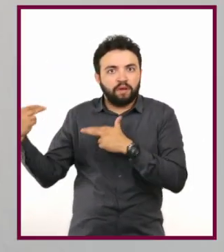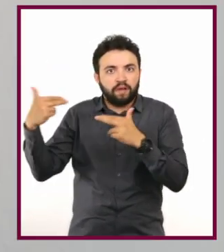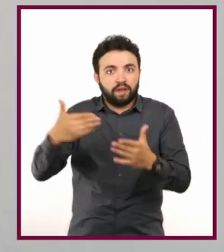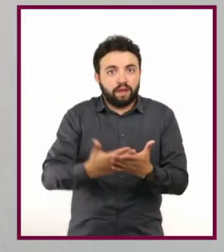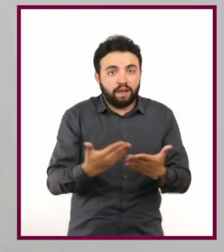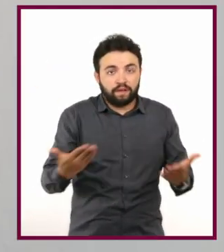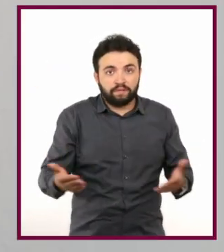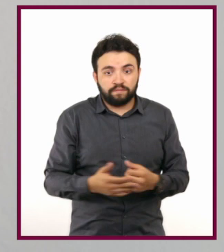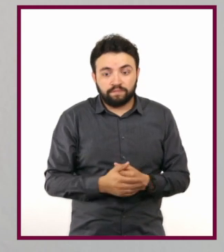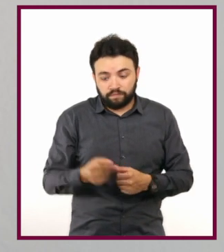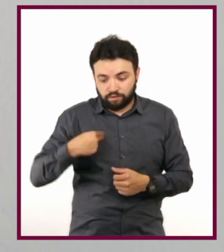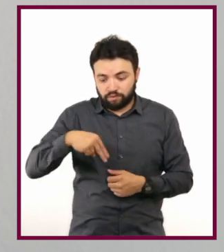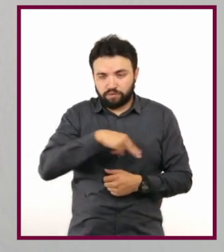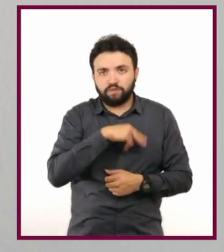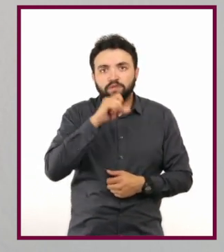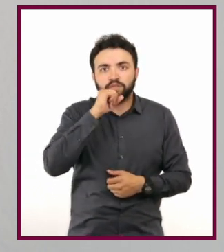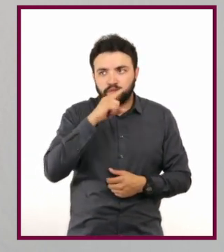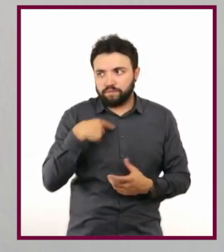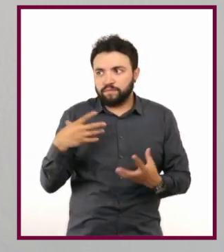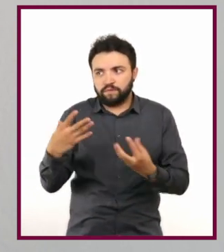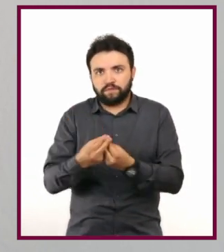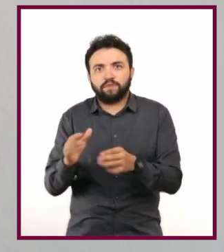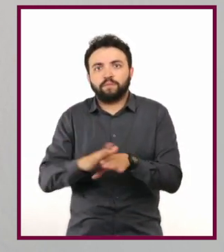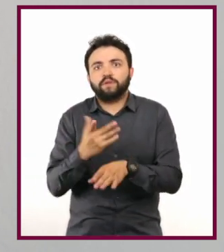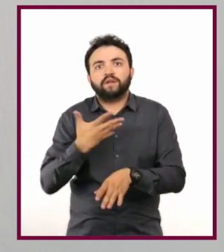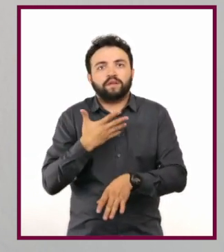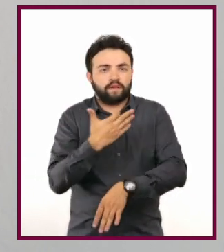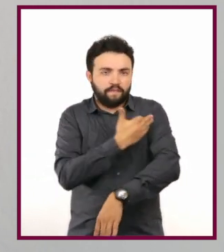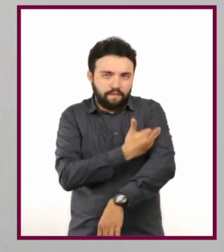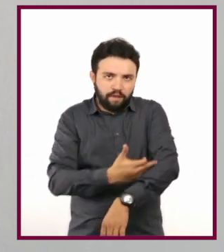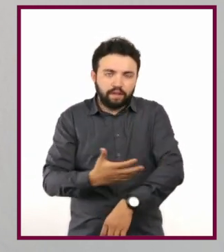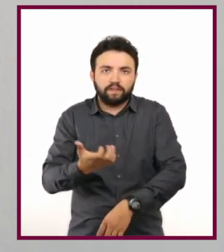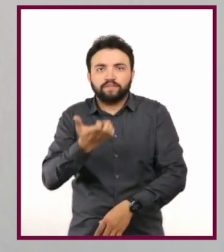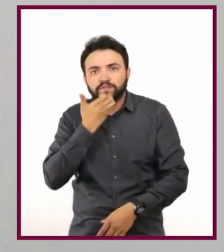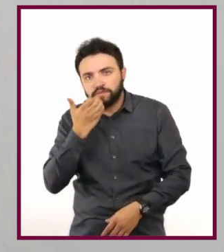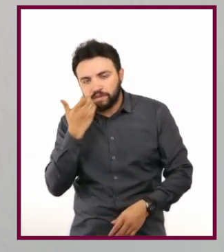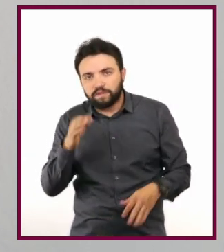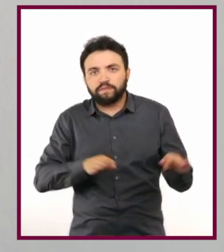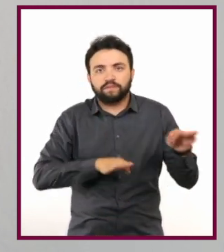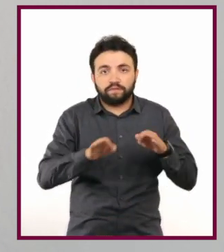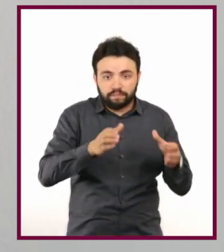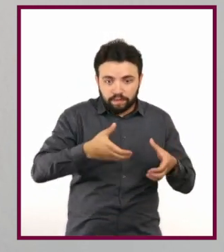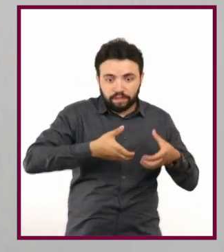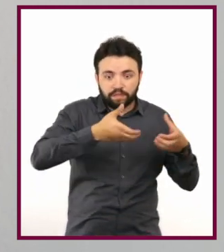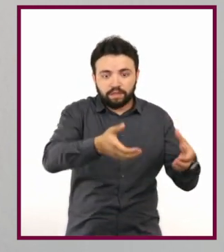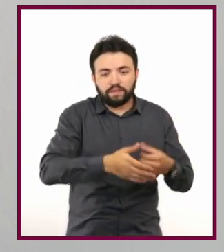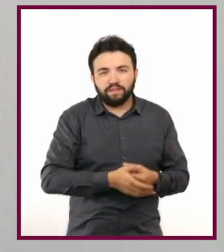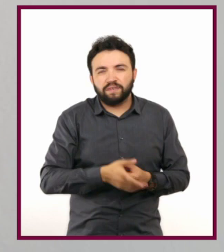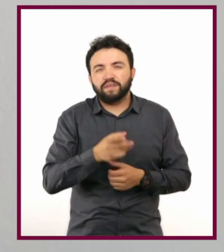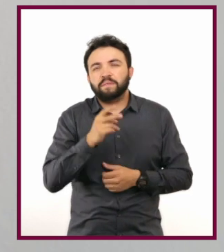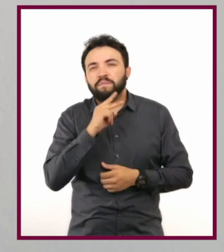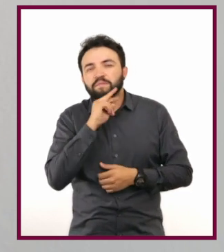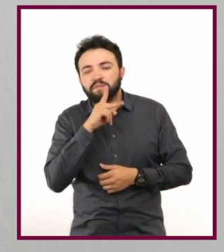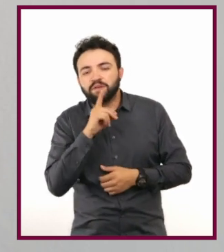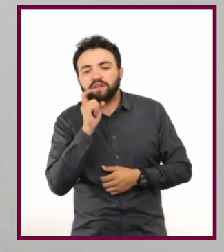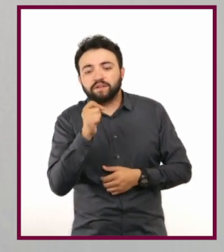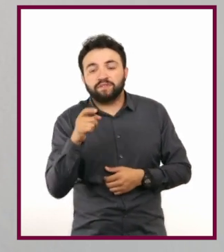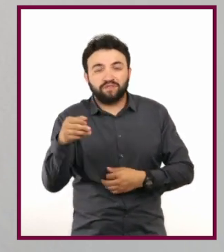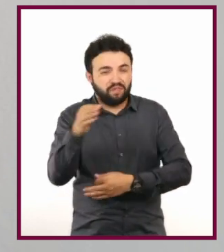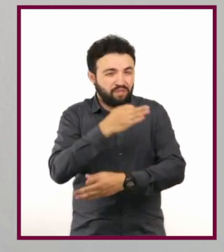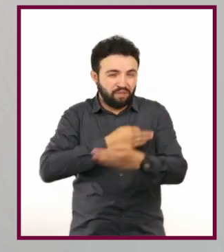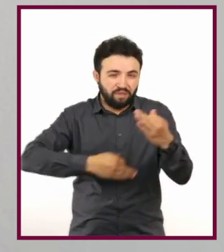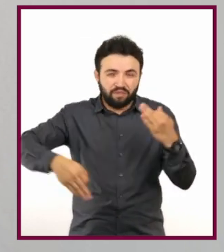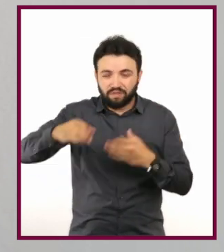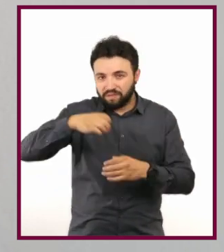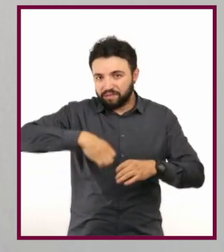nosotros, también a ellos. Porque en la familia, en la escuela, en el trabajo, en la calle, lo mejor es que todas las